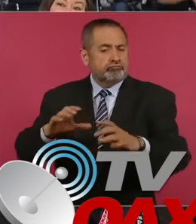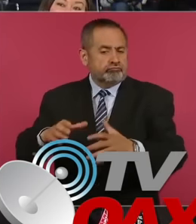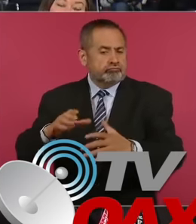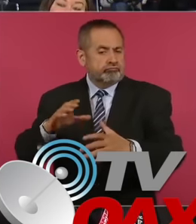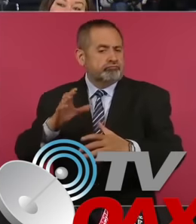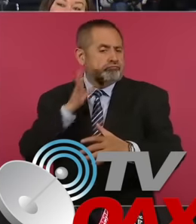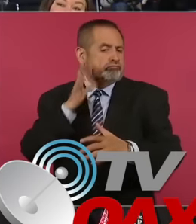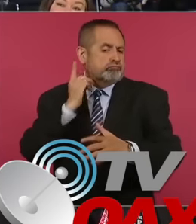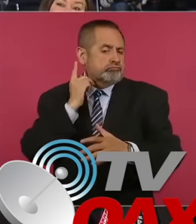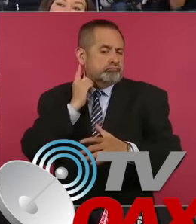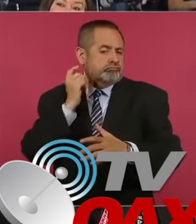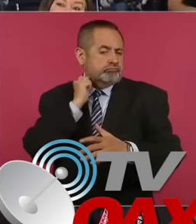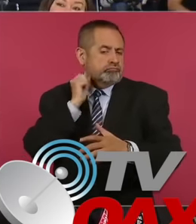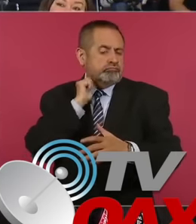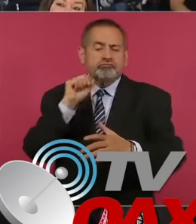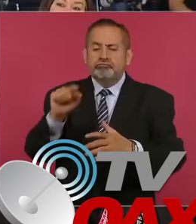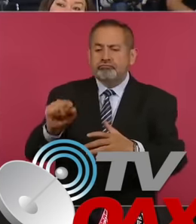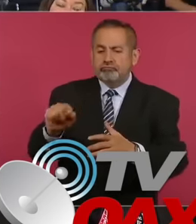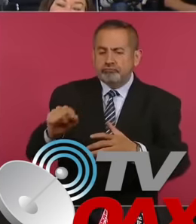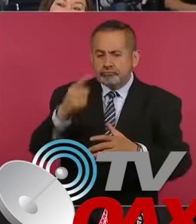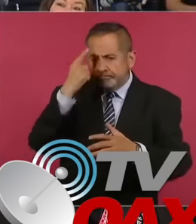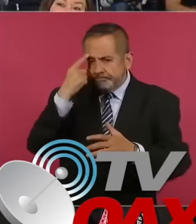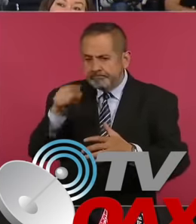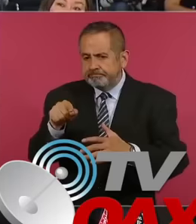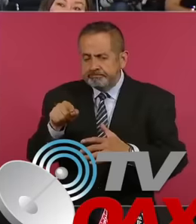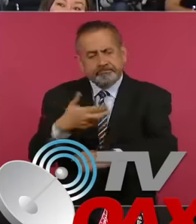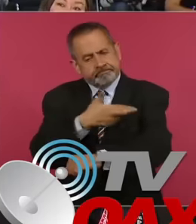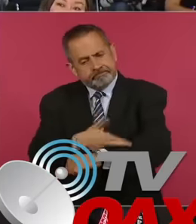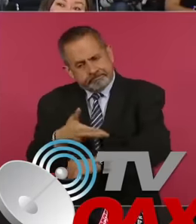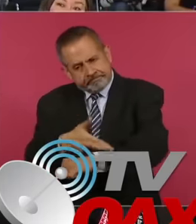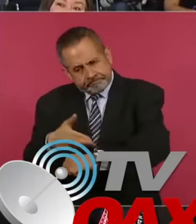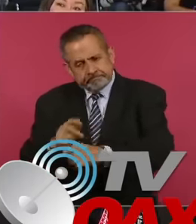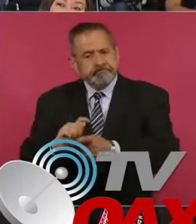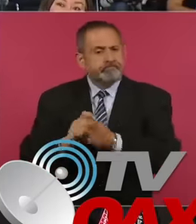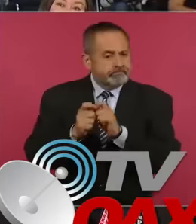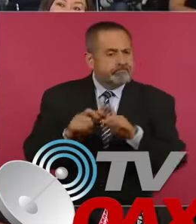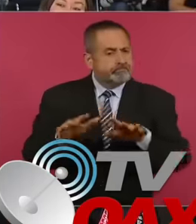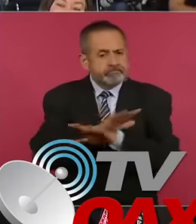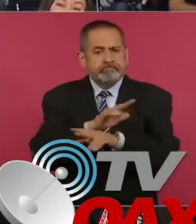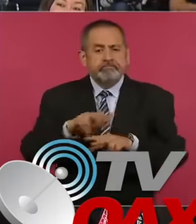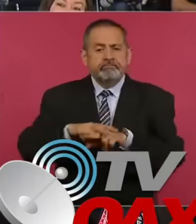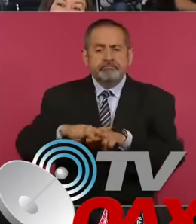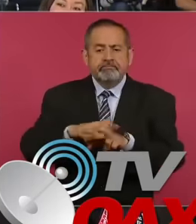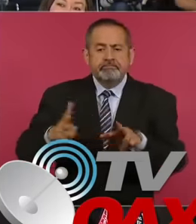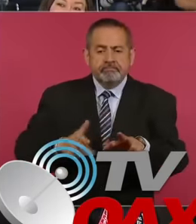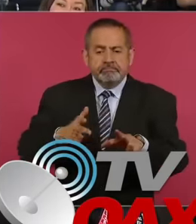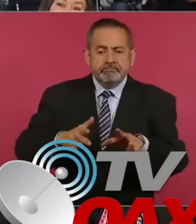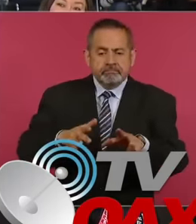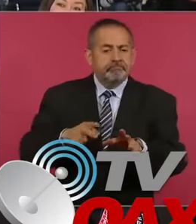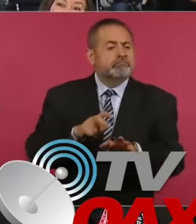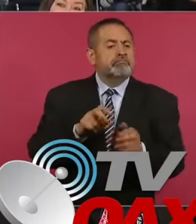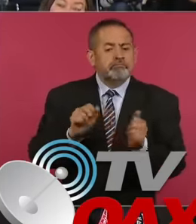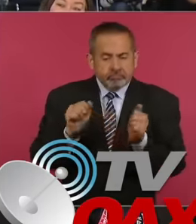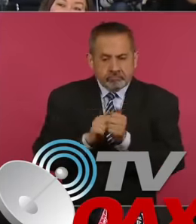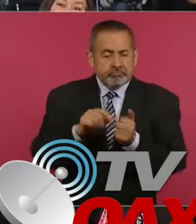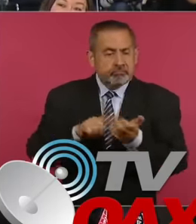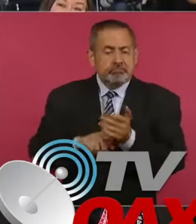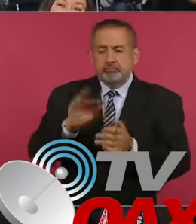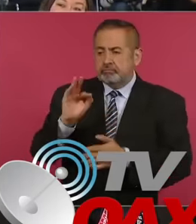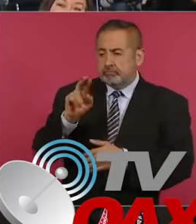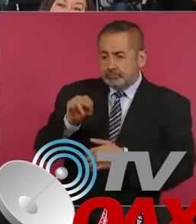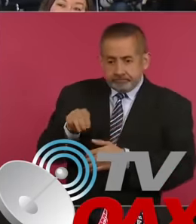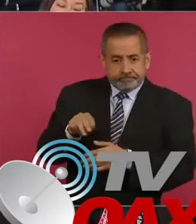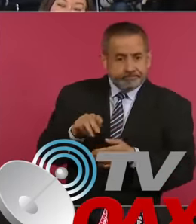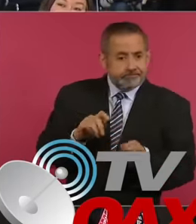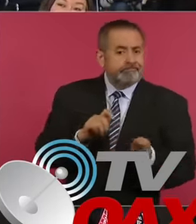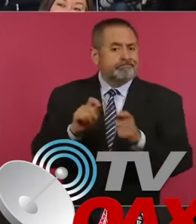para precisamente pues, que se lleve a cabo el transporte de pasajeros por parte de ferrocarriles.